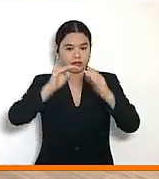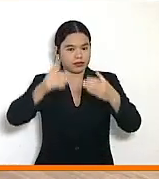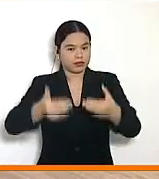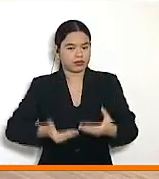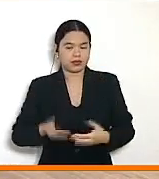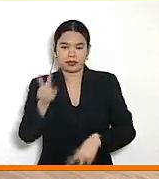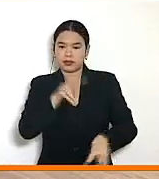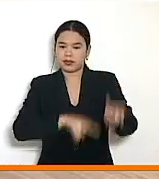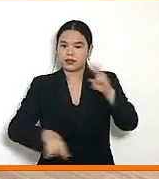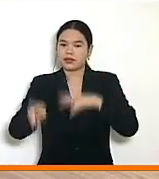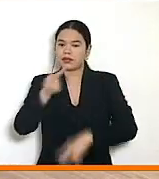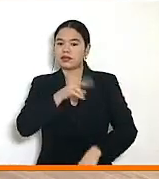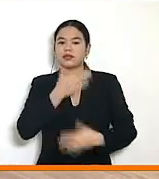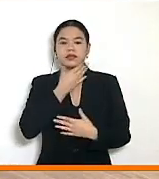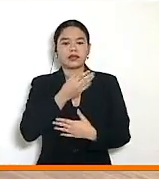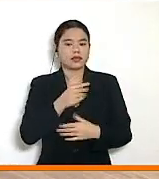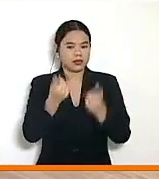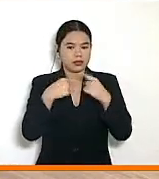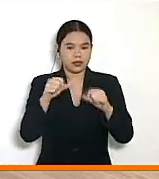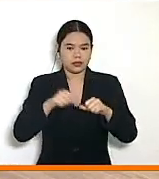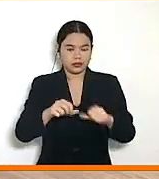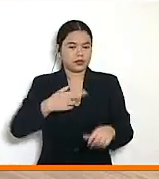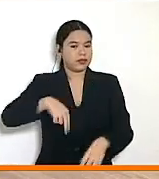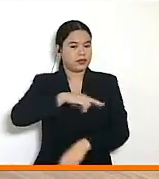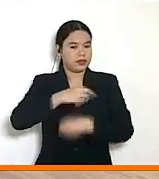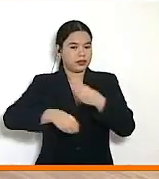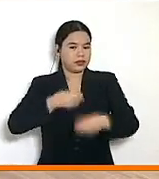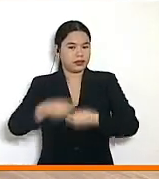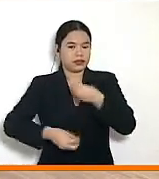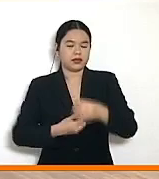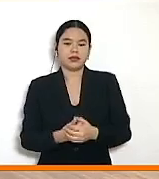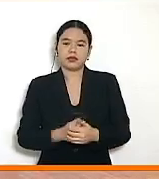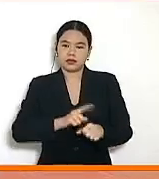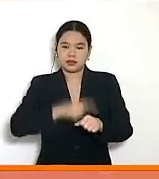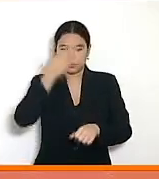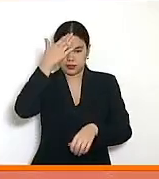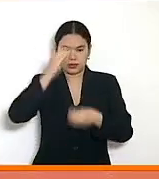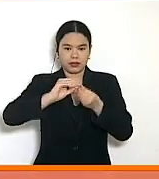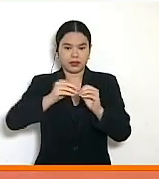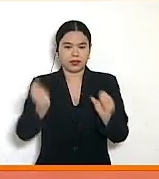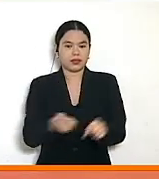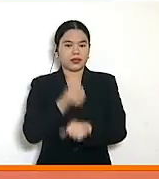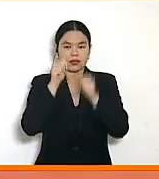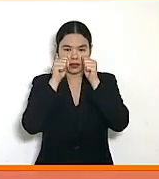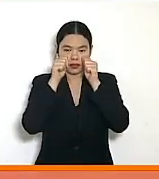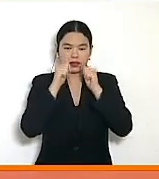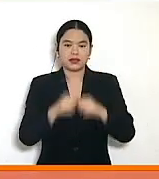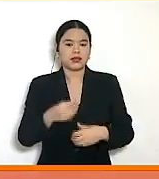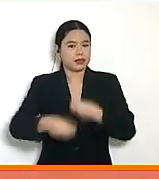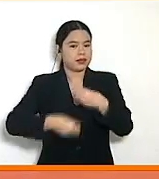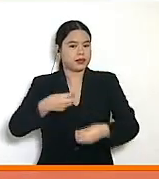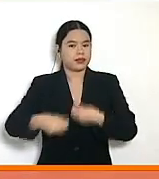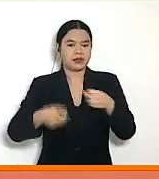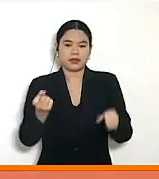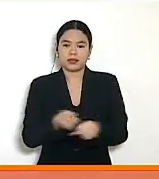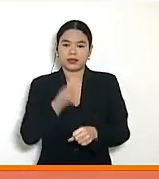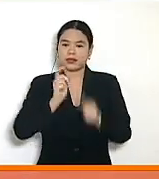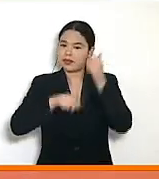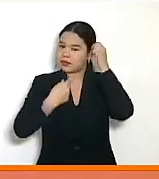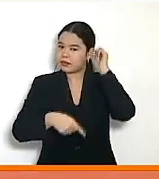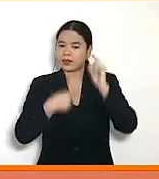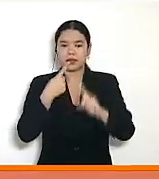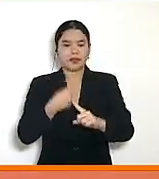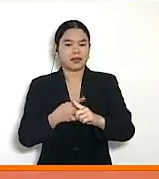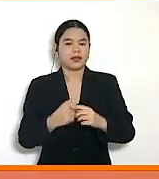nuestro notario auditor por estar presente en nuestro sorteo ahora sin acentos porque la espera ganadora para multi x